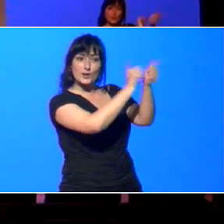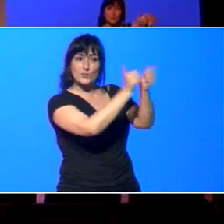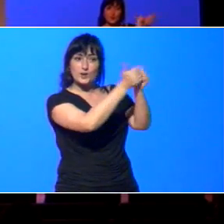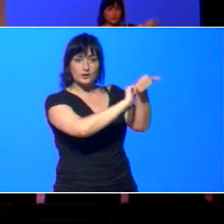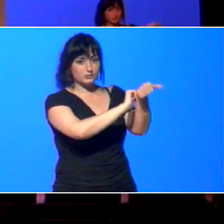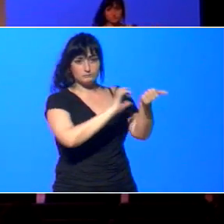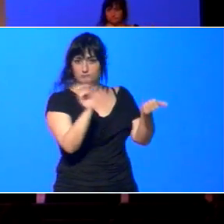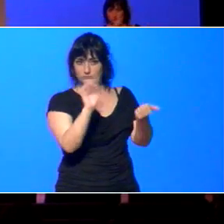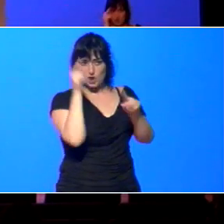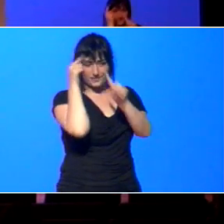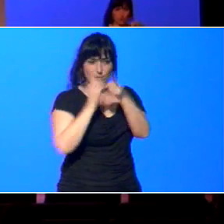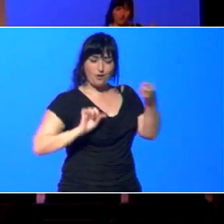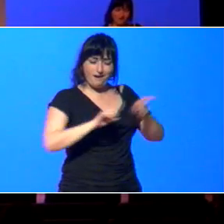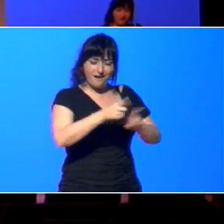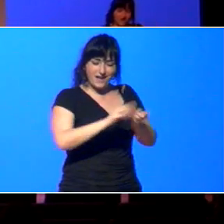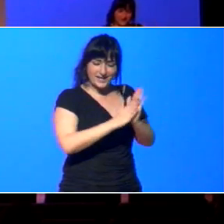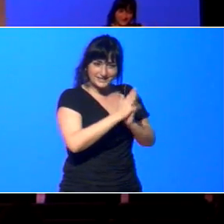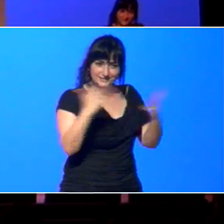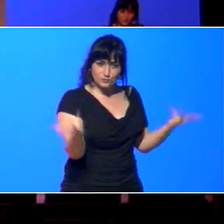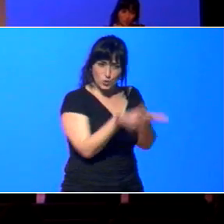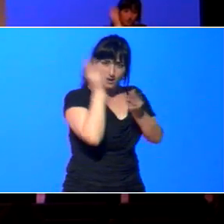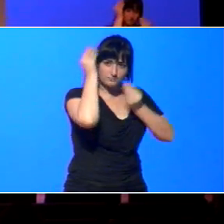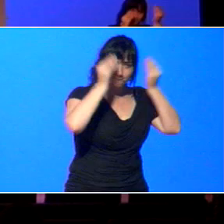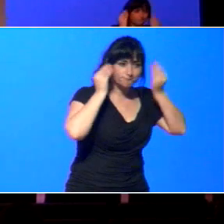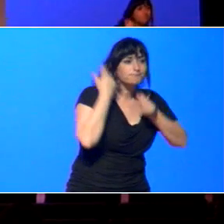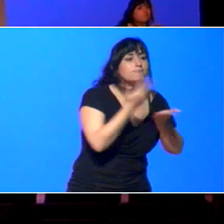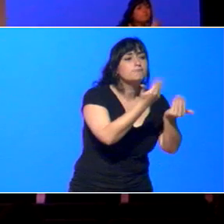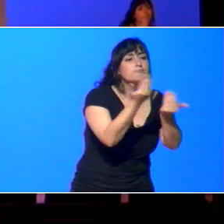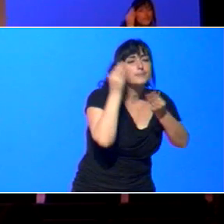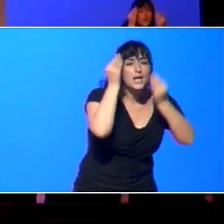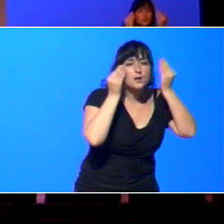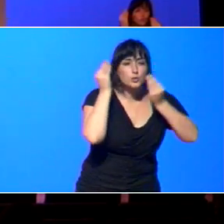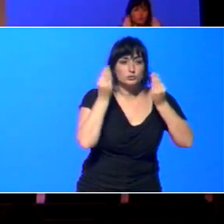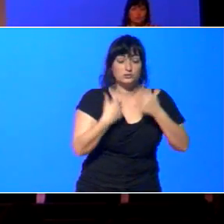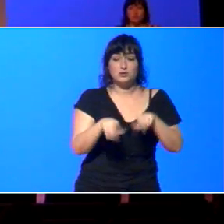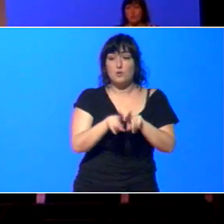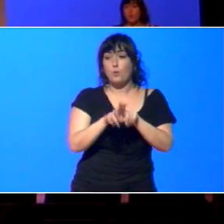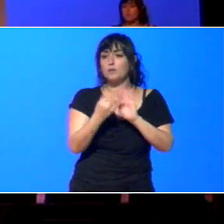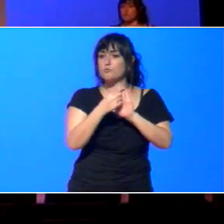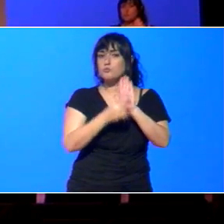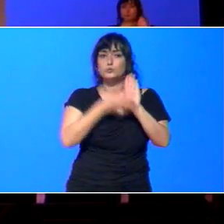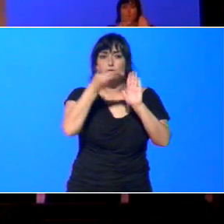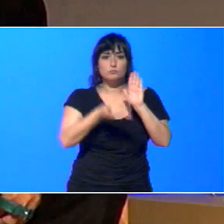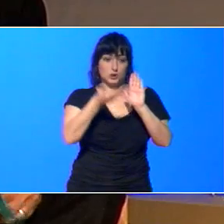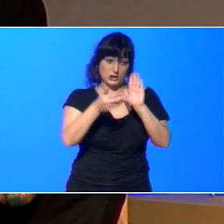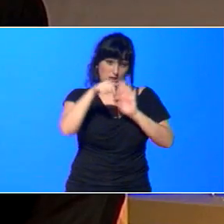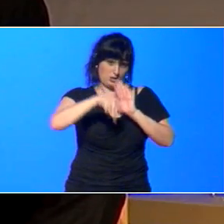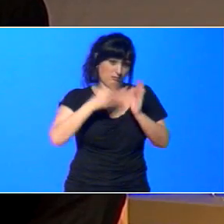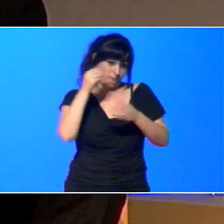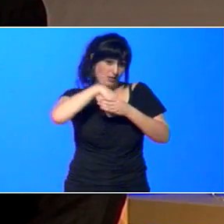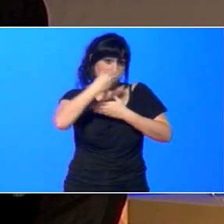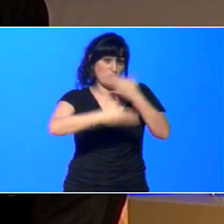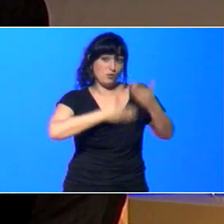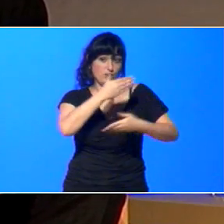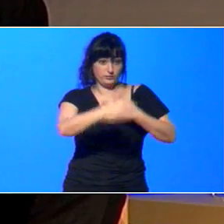para estimular, para facilitar esa reflexión, que es, entre otras cosas, una clave de este proceso. Bien, es